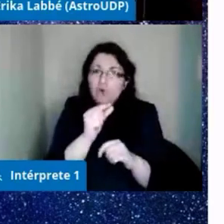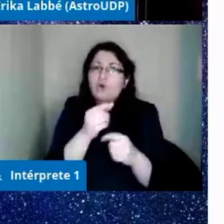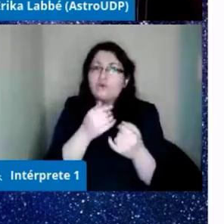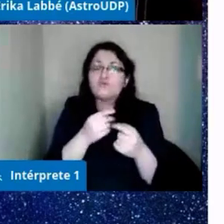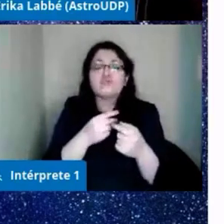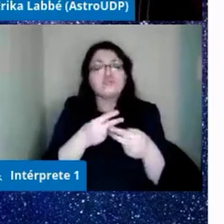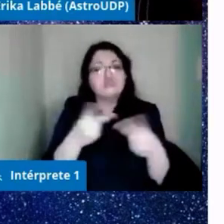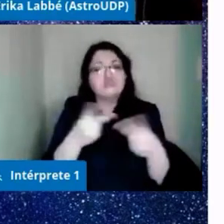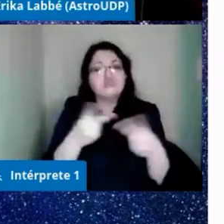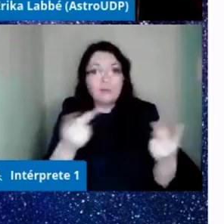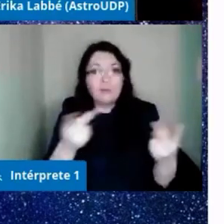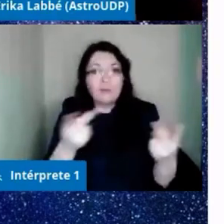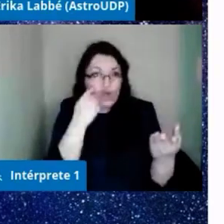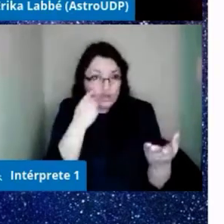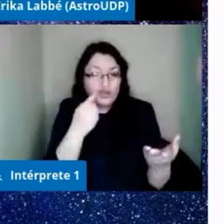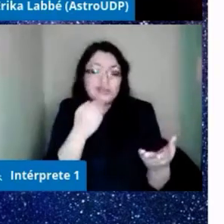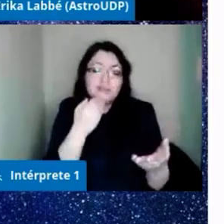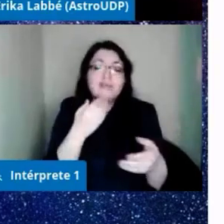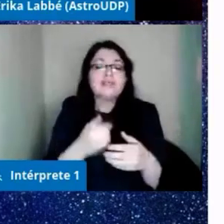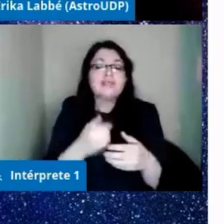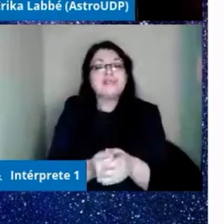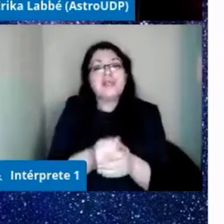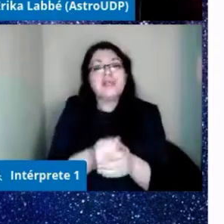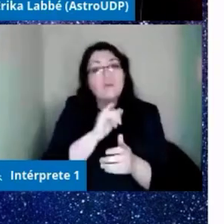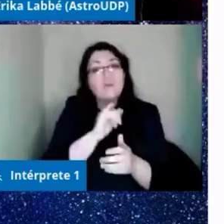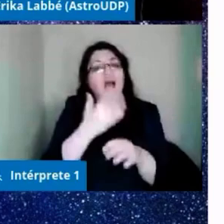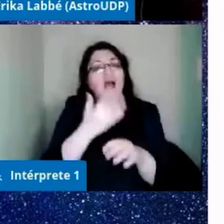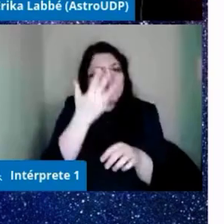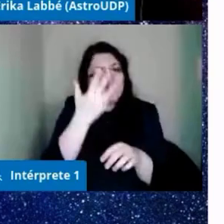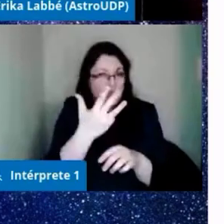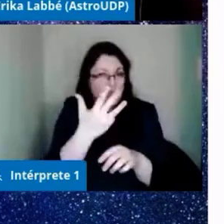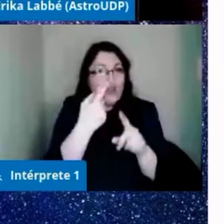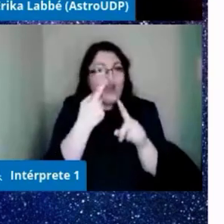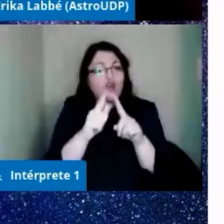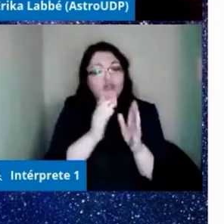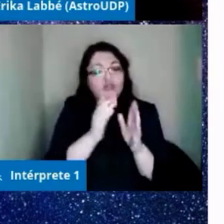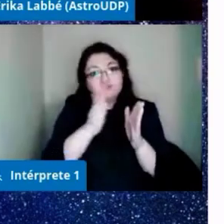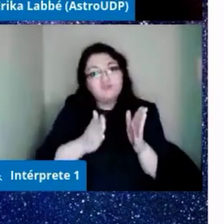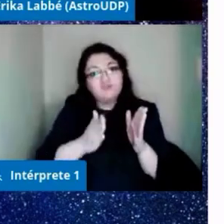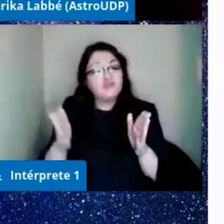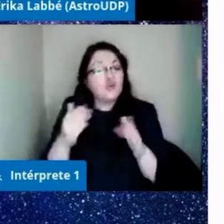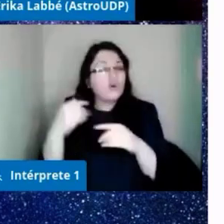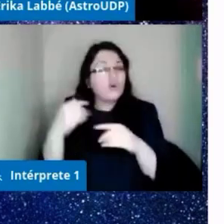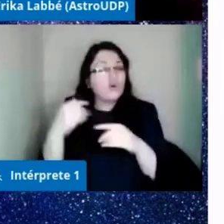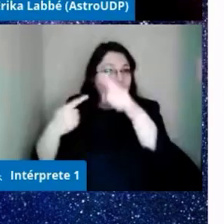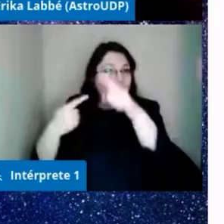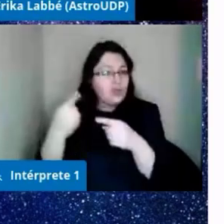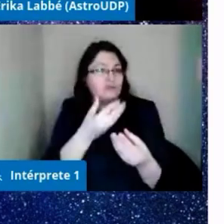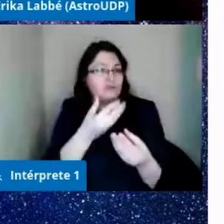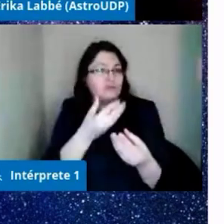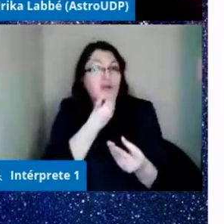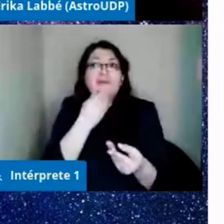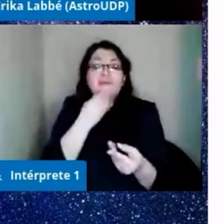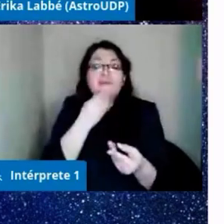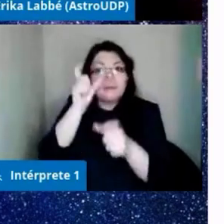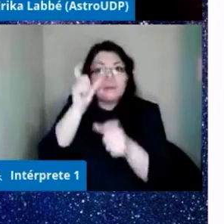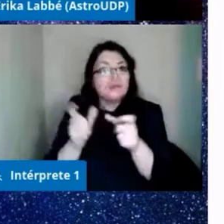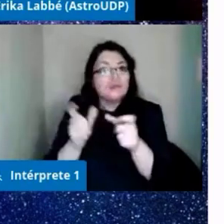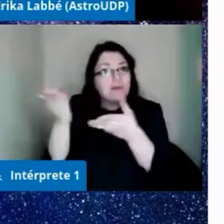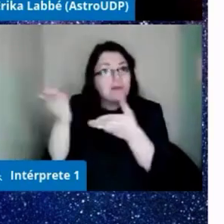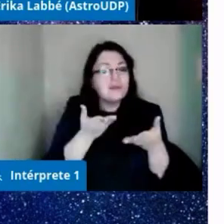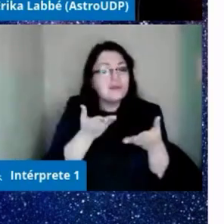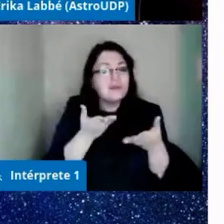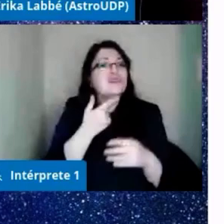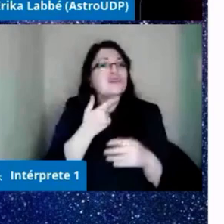ahí vienen 9 capítulos más con distintas historias, con invitados muy interesantes, que yo creo que va a ser muy bueno